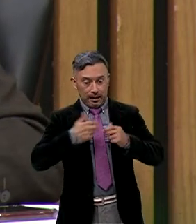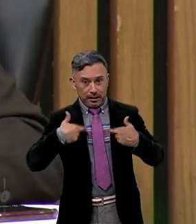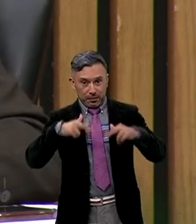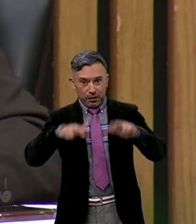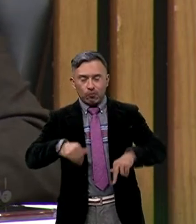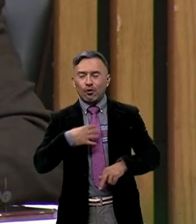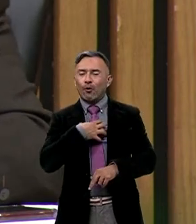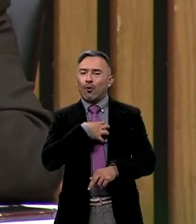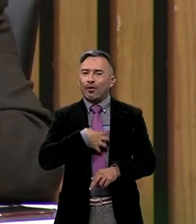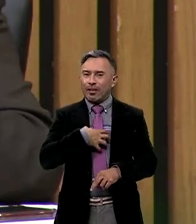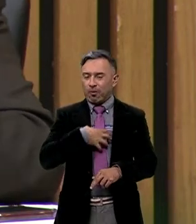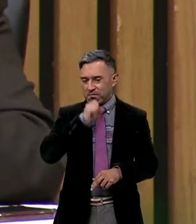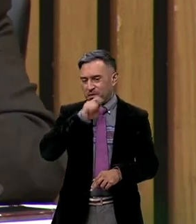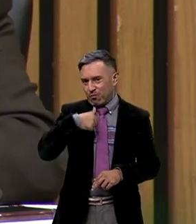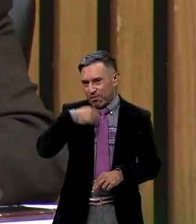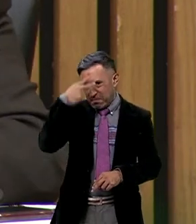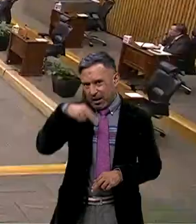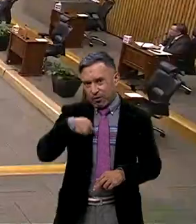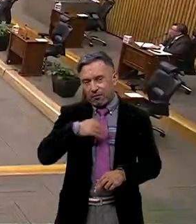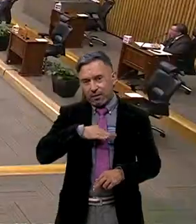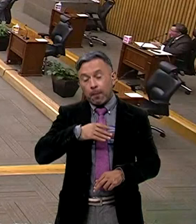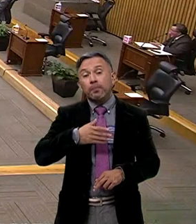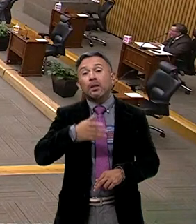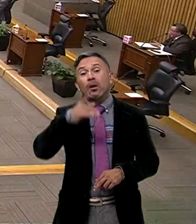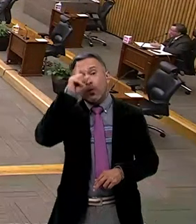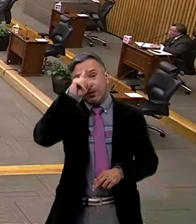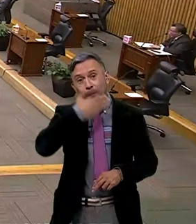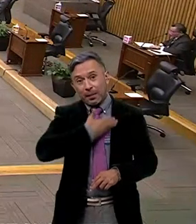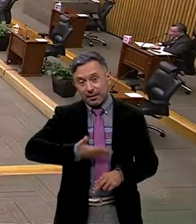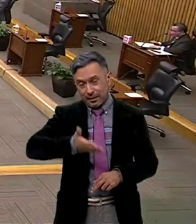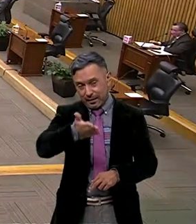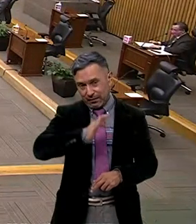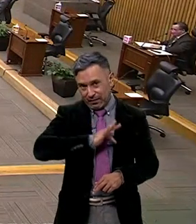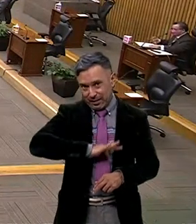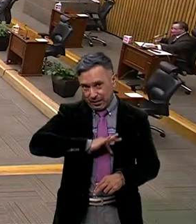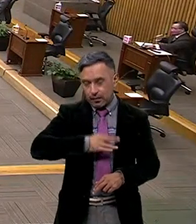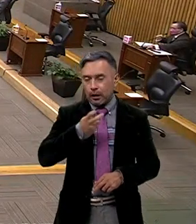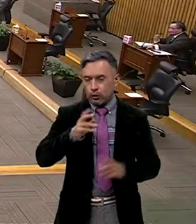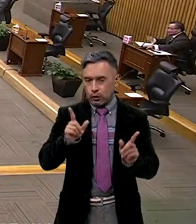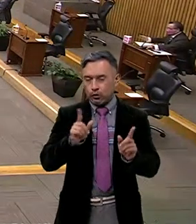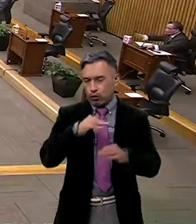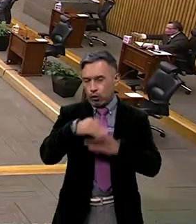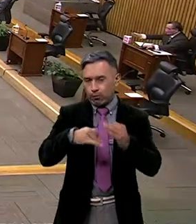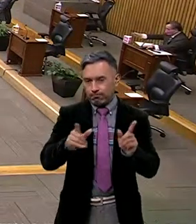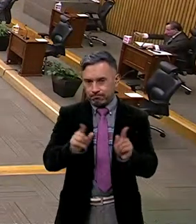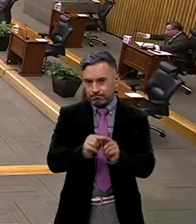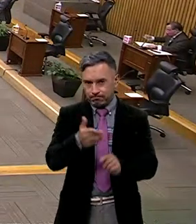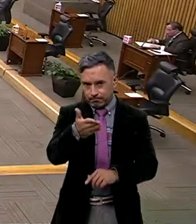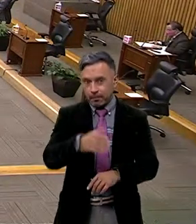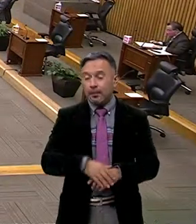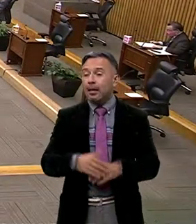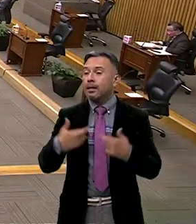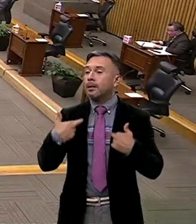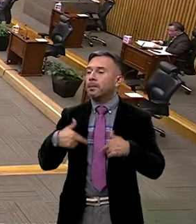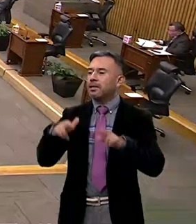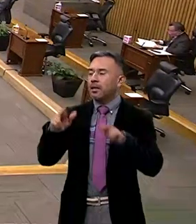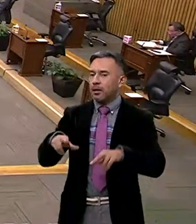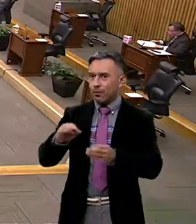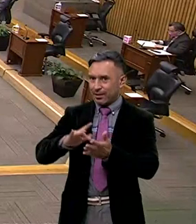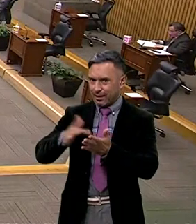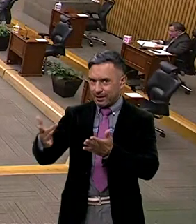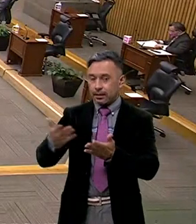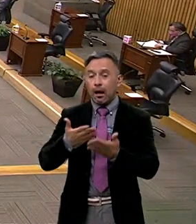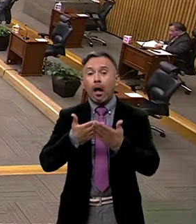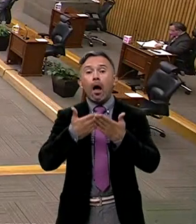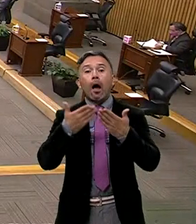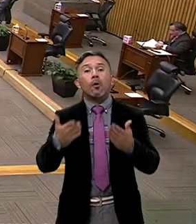como mexicano felicidades señor presente muchas gracias es cuento muchas gracias el señor representante le cedería ahora